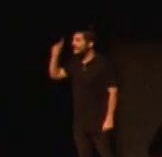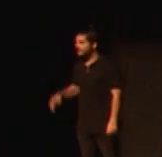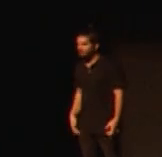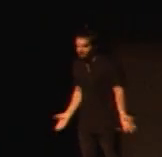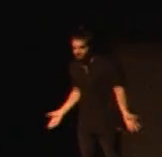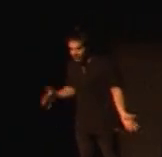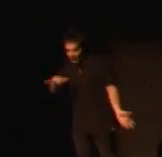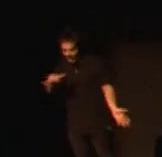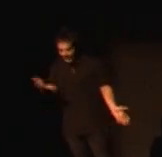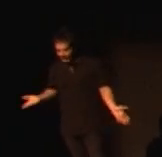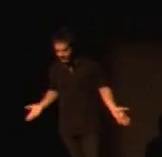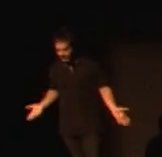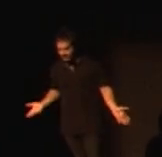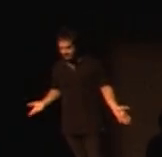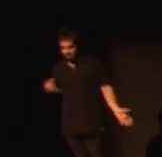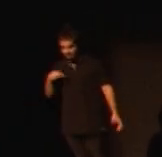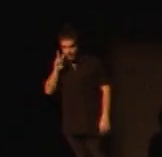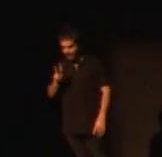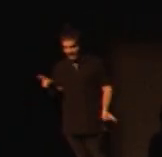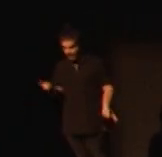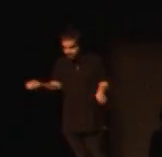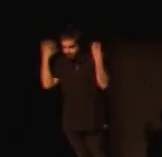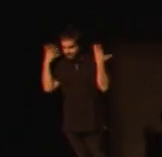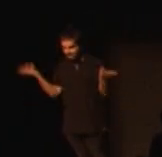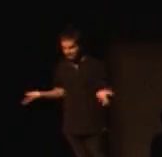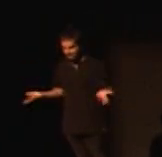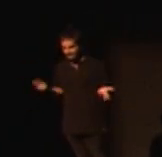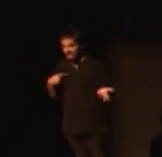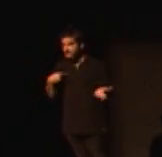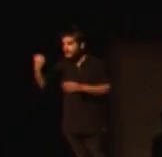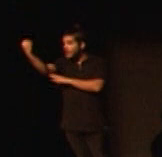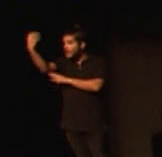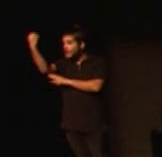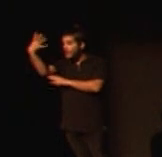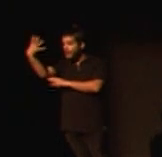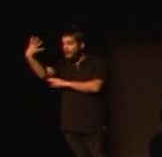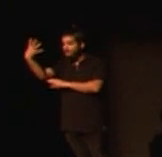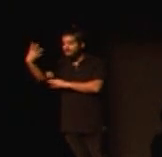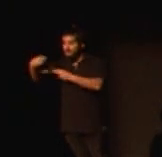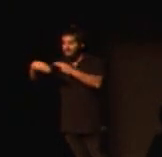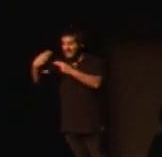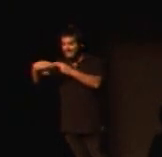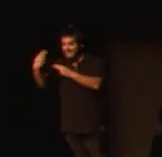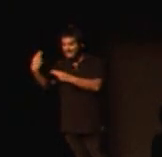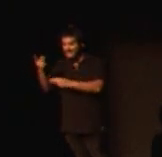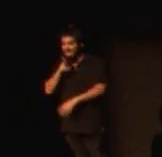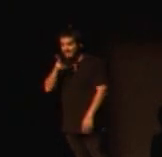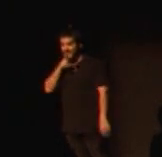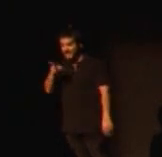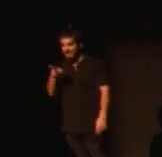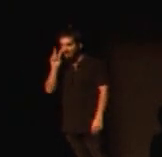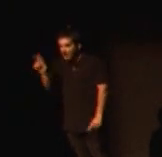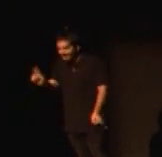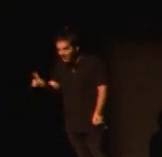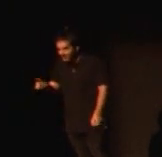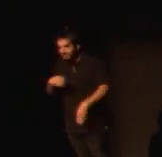Pero menos mal que una tiene sus truquitos. Yo no veo la luz verde de los taxis, entonces lo que hago es estirar el brazo